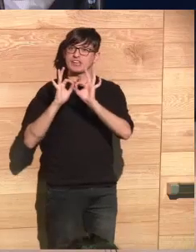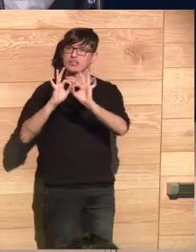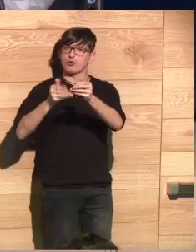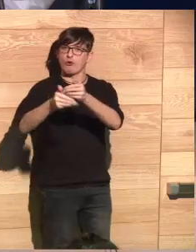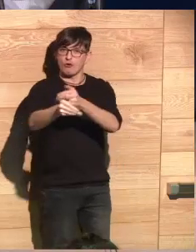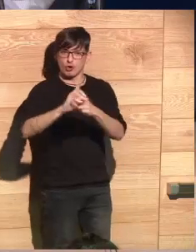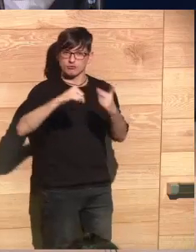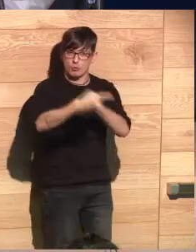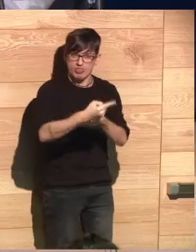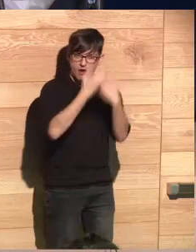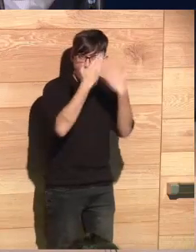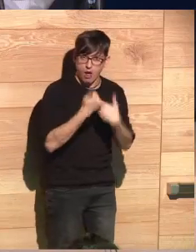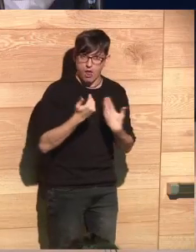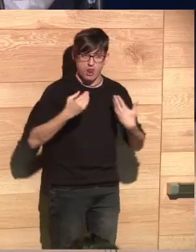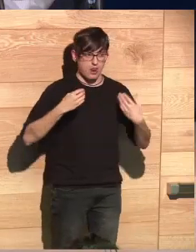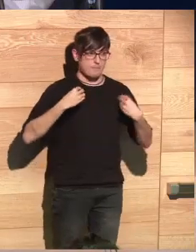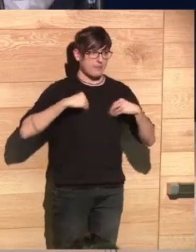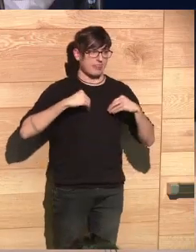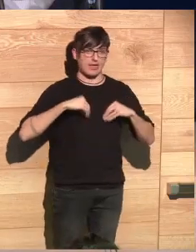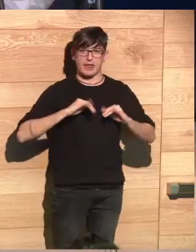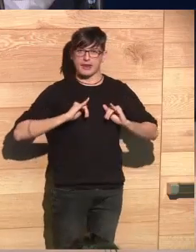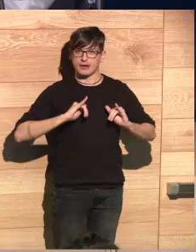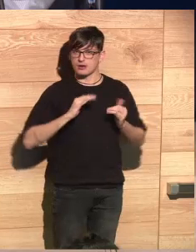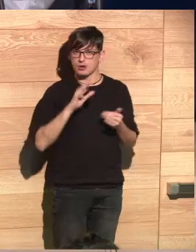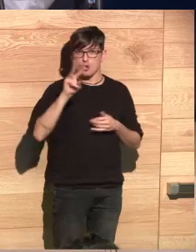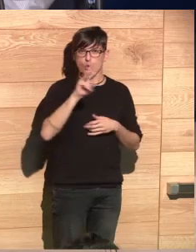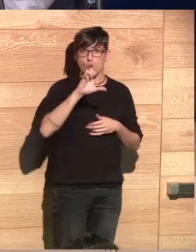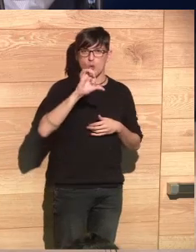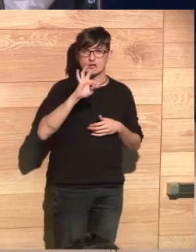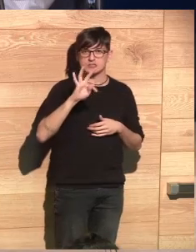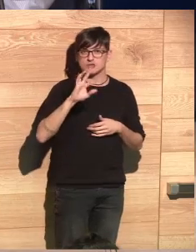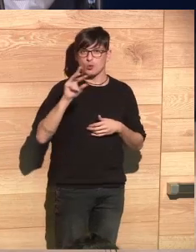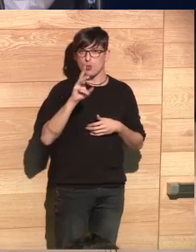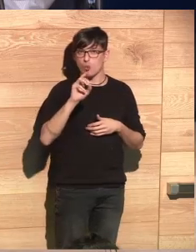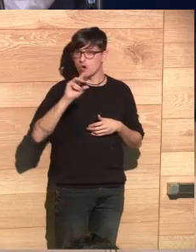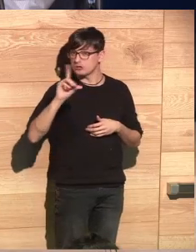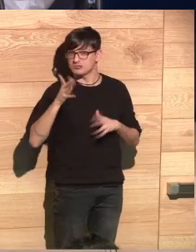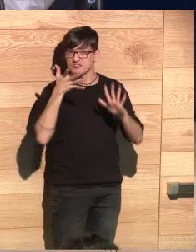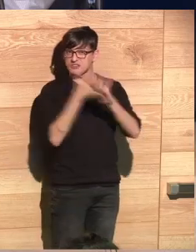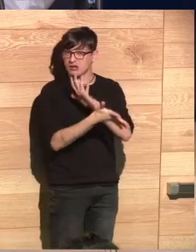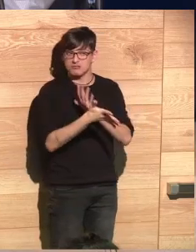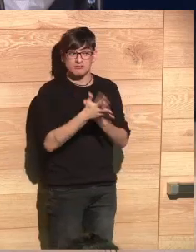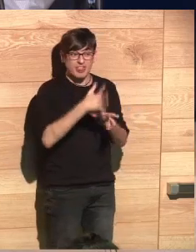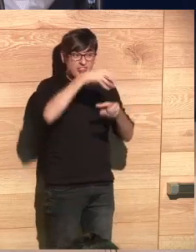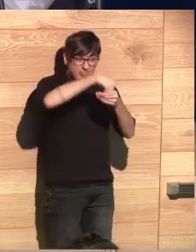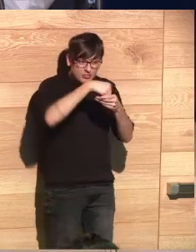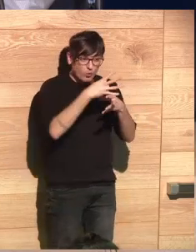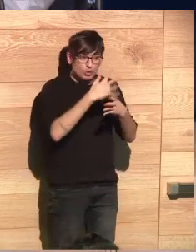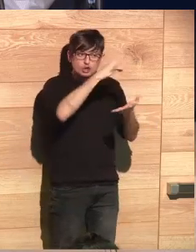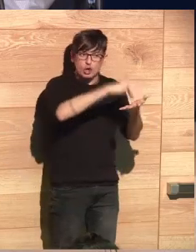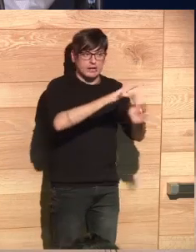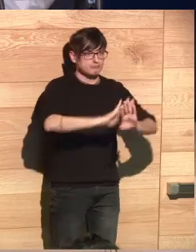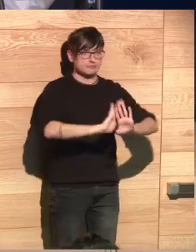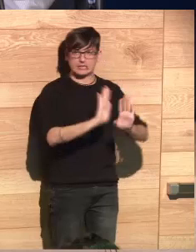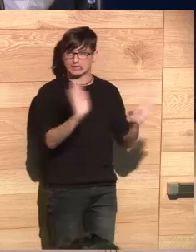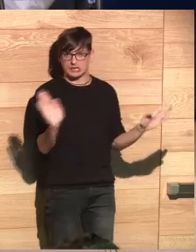consecuencias. El placer de Westworld es ir a un mundo en el que no hay Es que lo que consecuencias. pasa en el juego se queda en el juego. Exacto. Y si sabes,